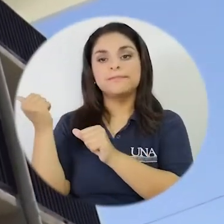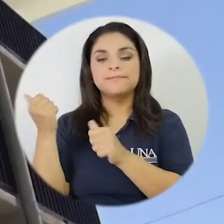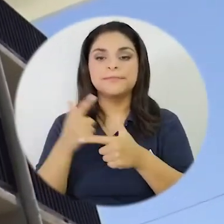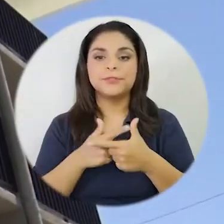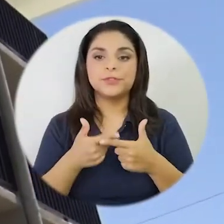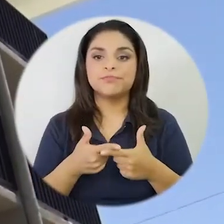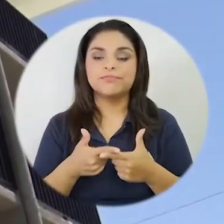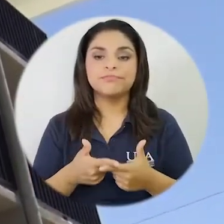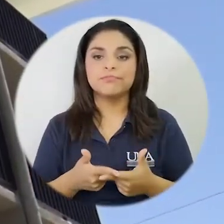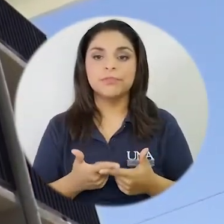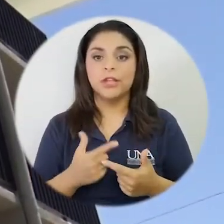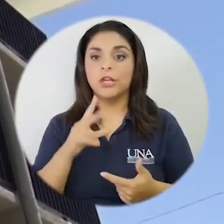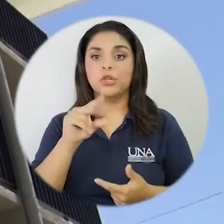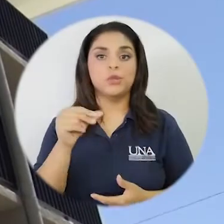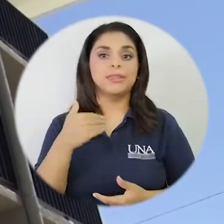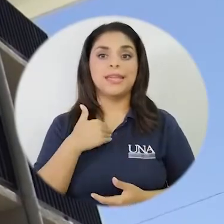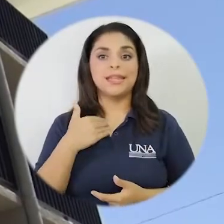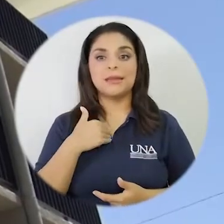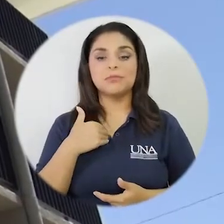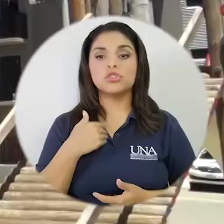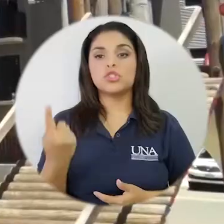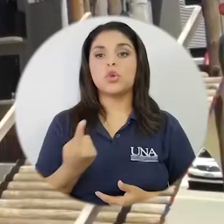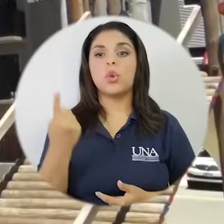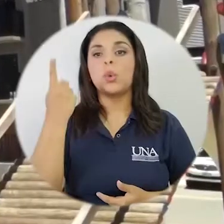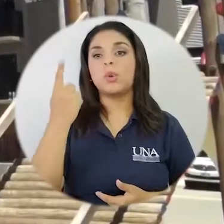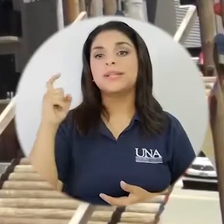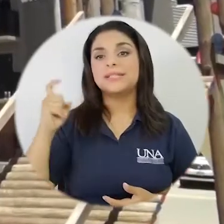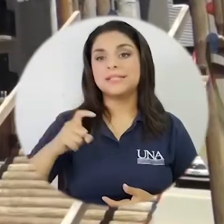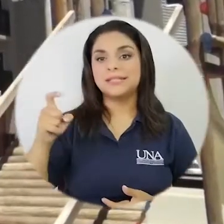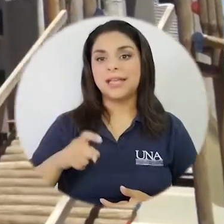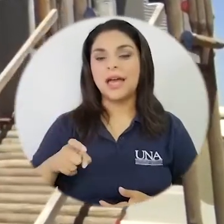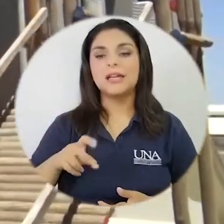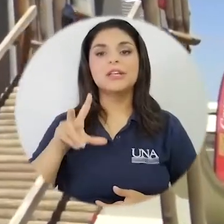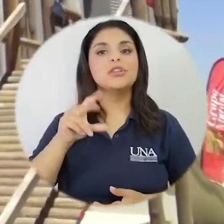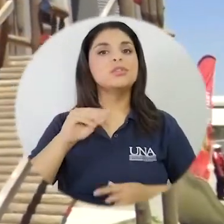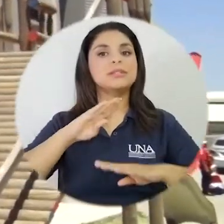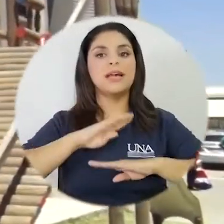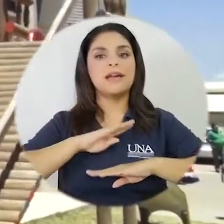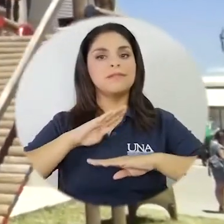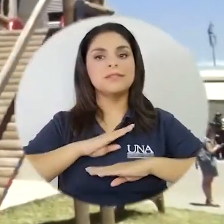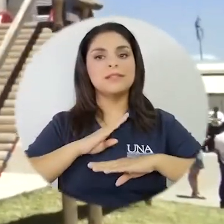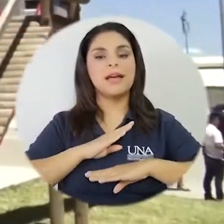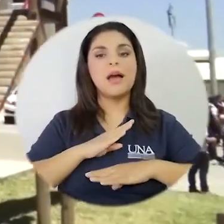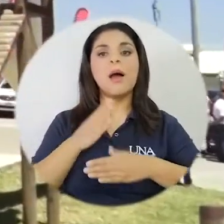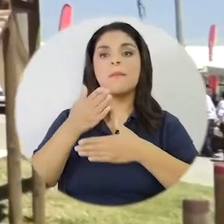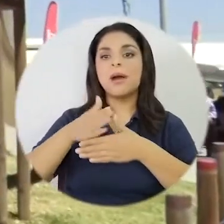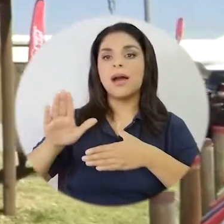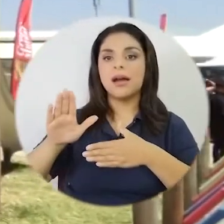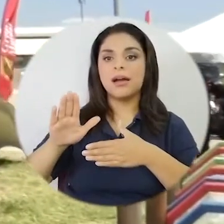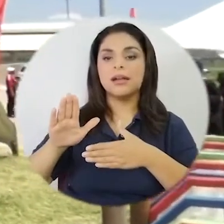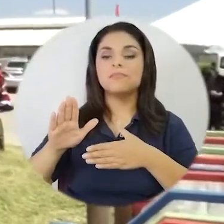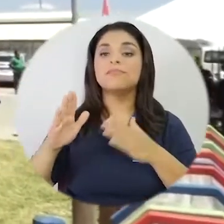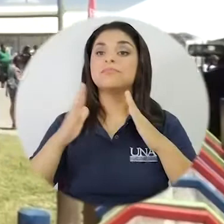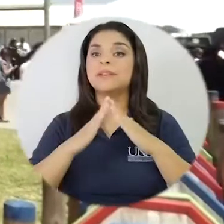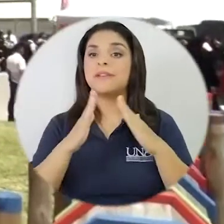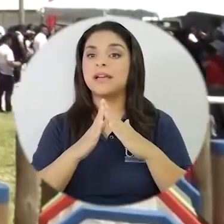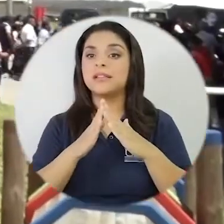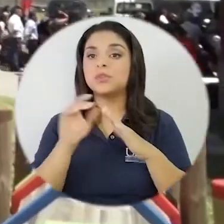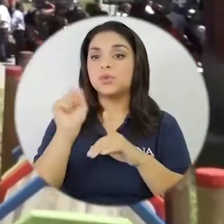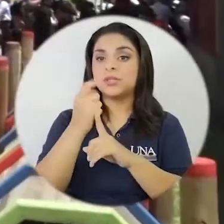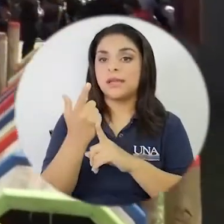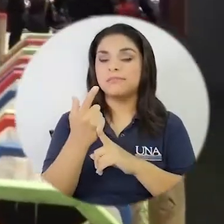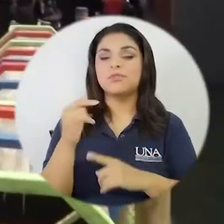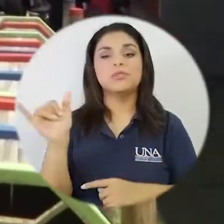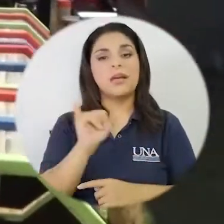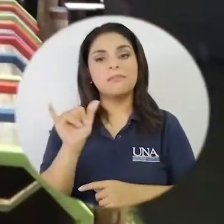fuera. Entonces ya no solamente tenemos una presa, una necesidad que no se satisface en la parte de vivienda social, y otra necesidad